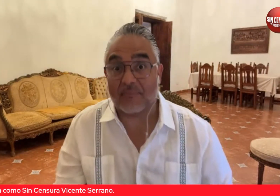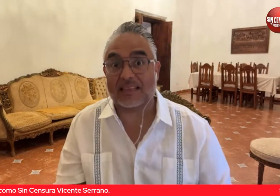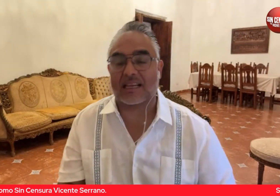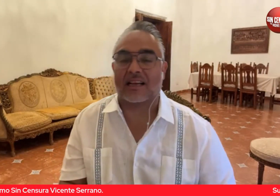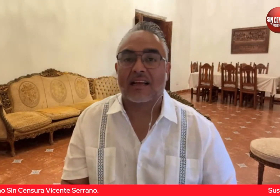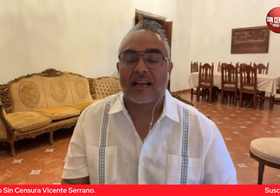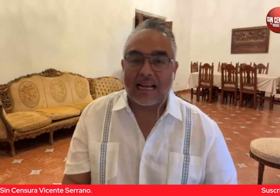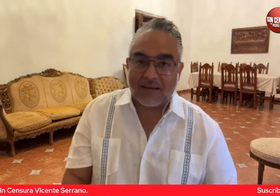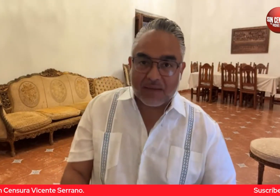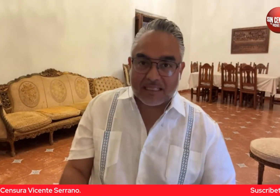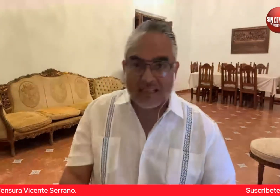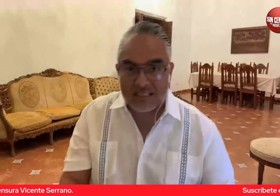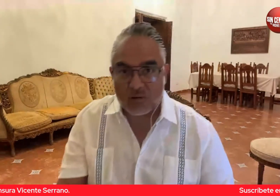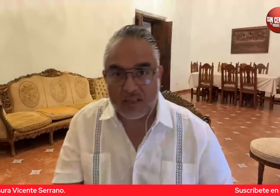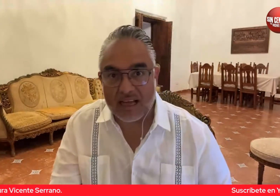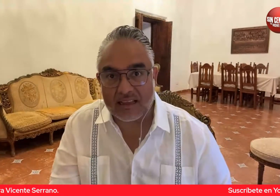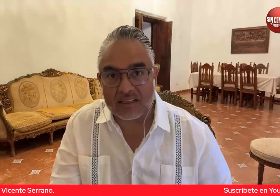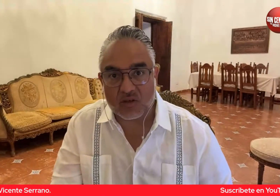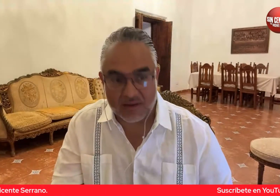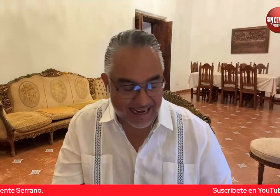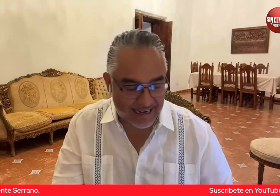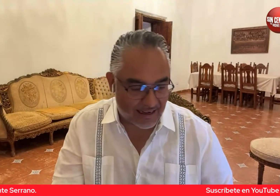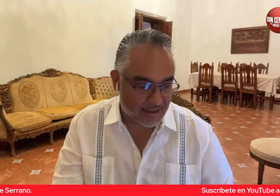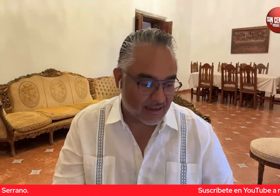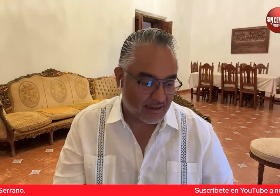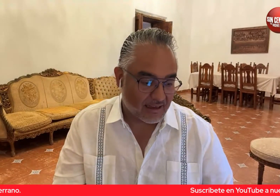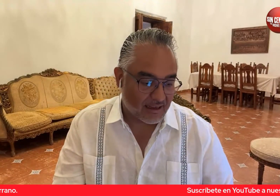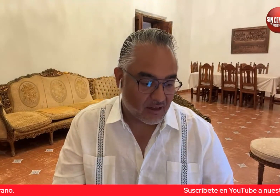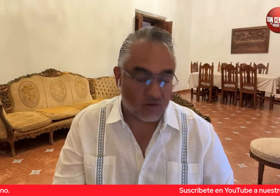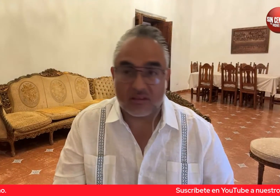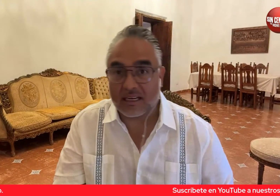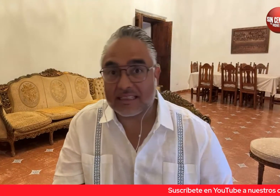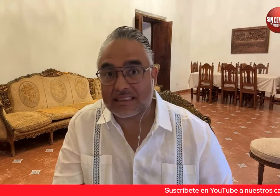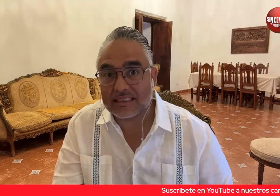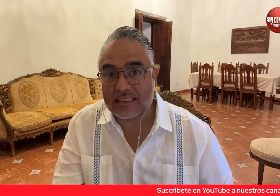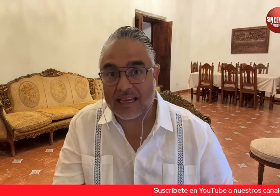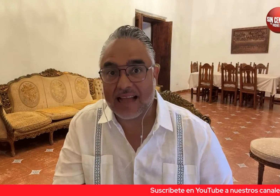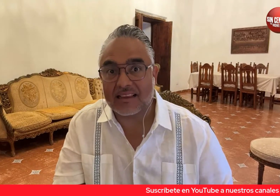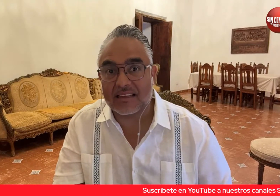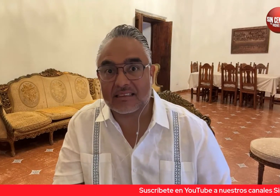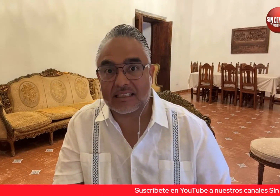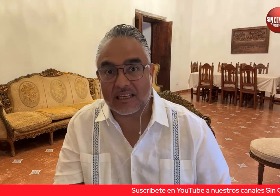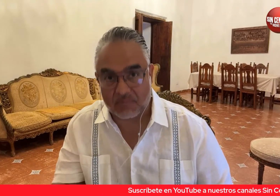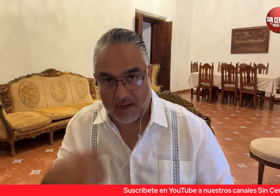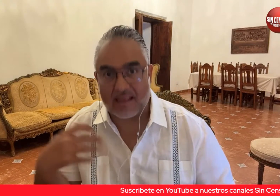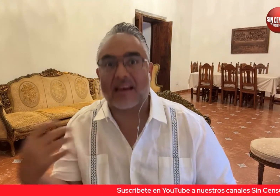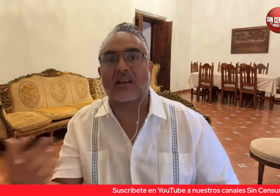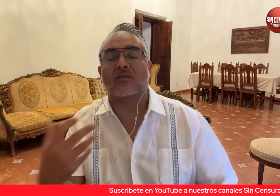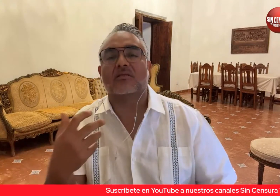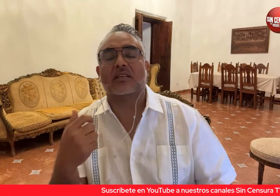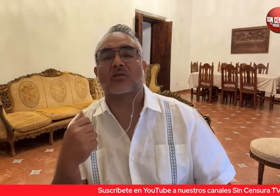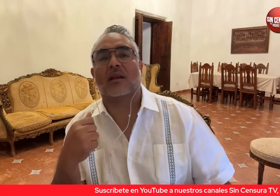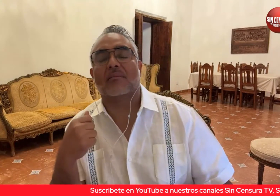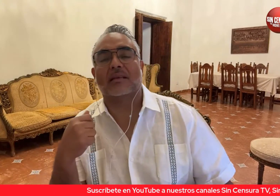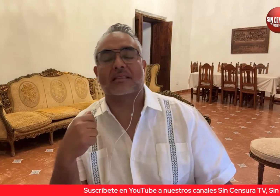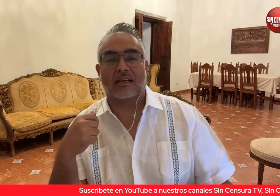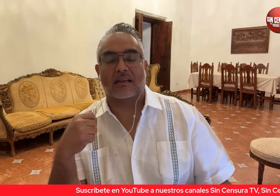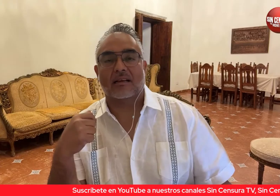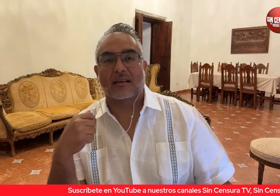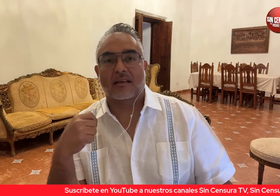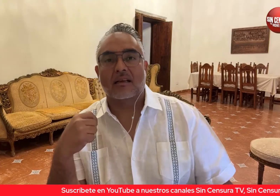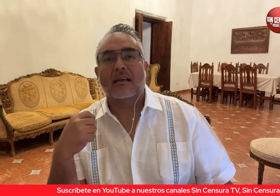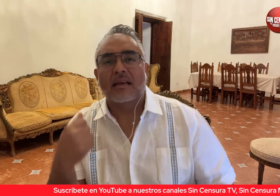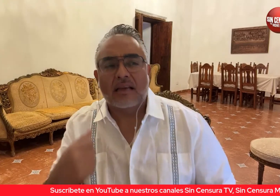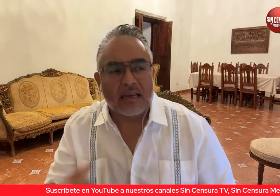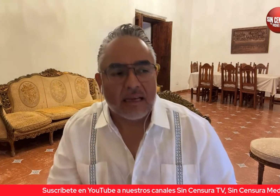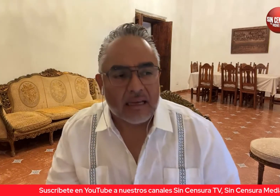censura y se viene la mesa de seguridad nacional con tres grandes. Y para darle contexto a la